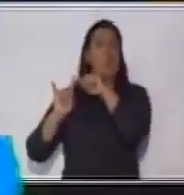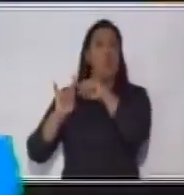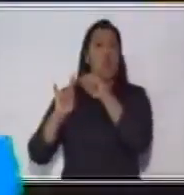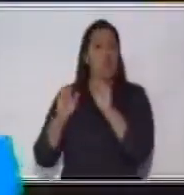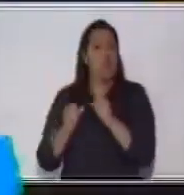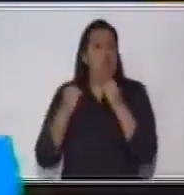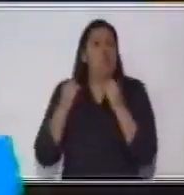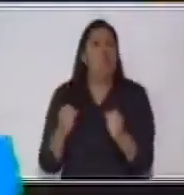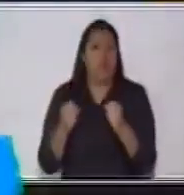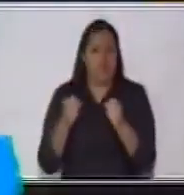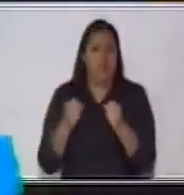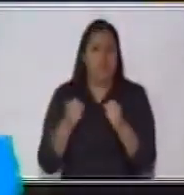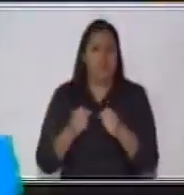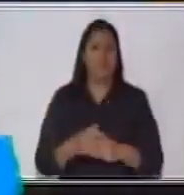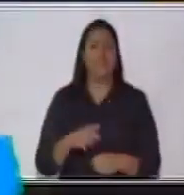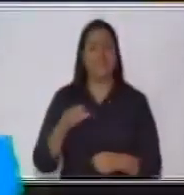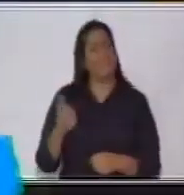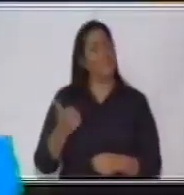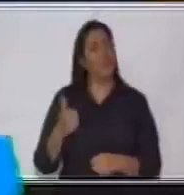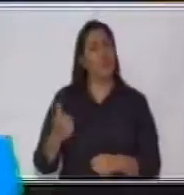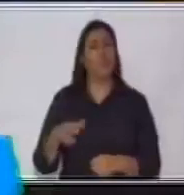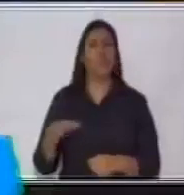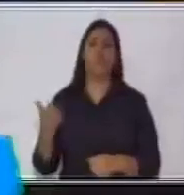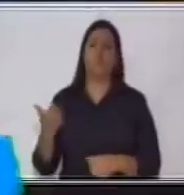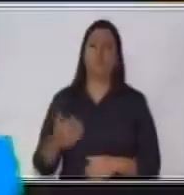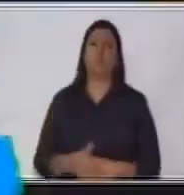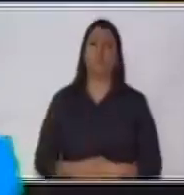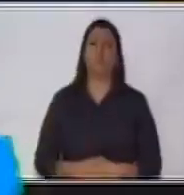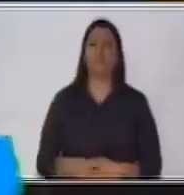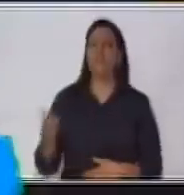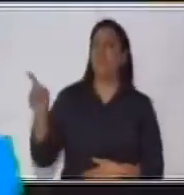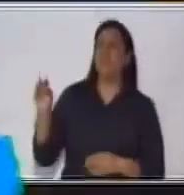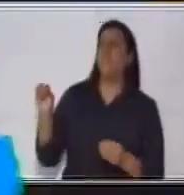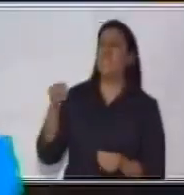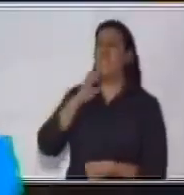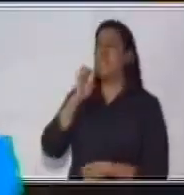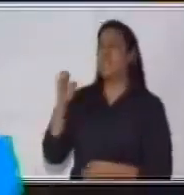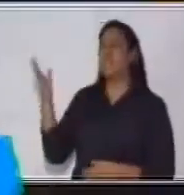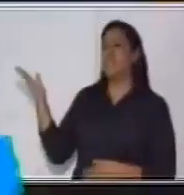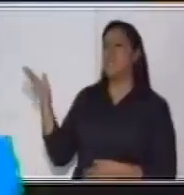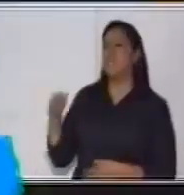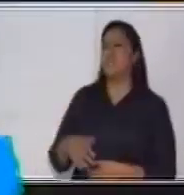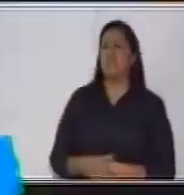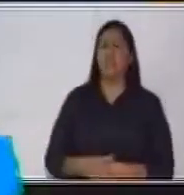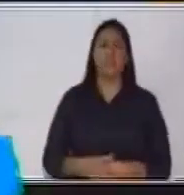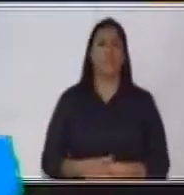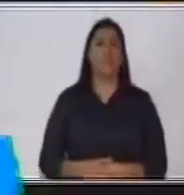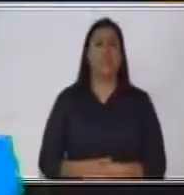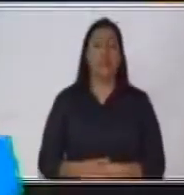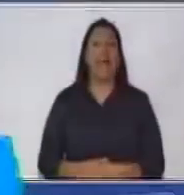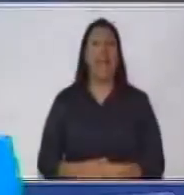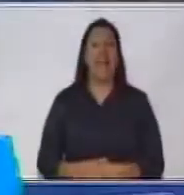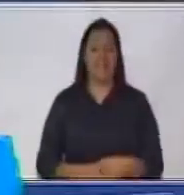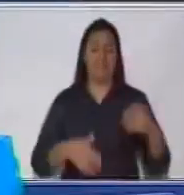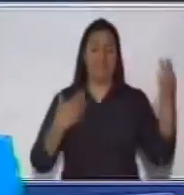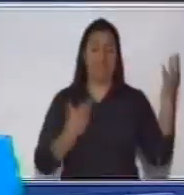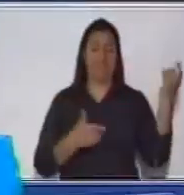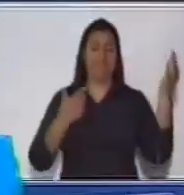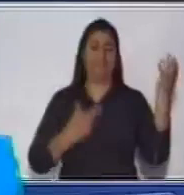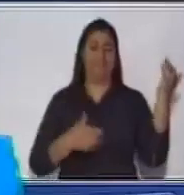palabra. Luego tenemos este otro. ¿Esto qué es? Muy bien, es una